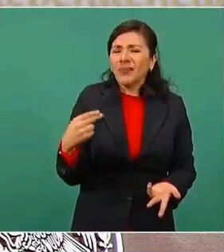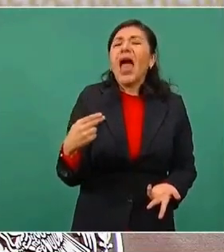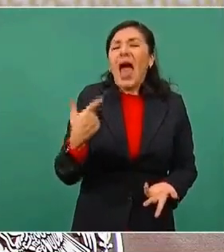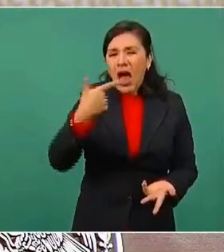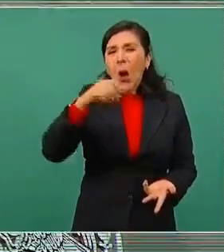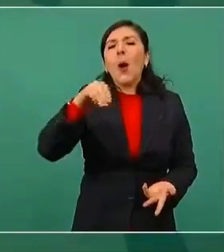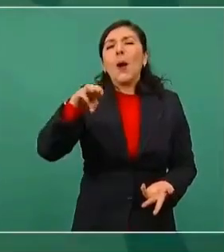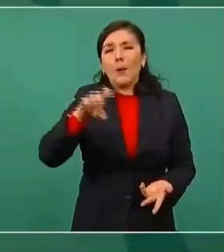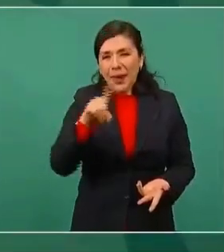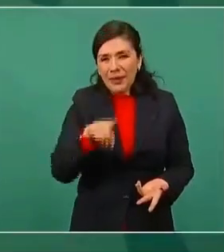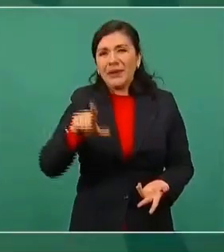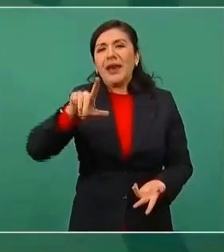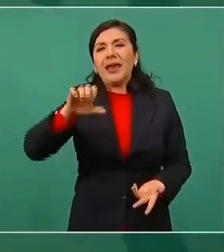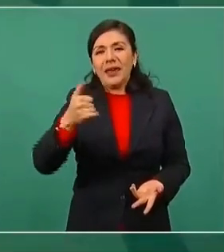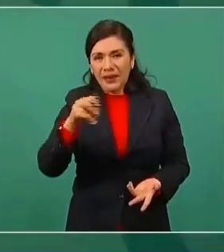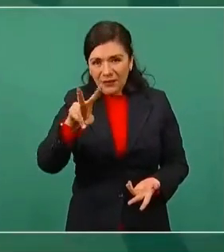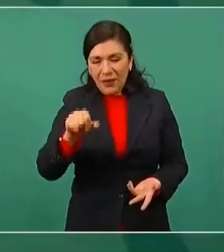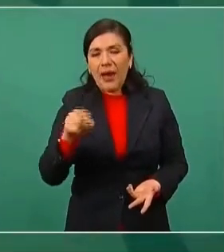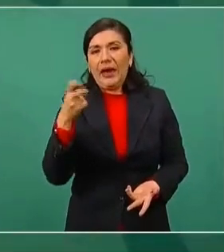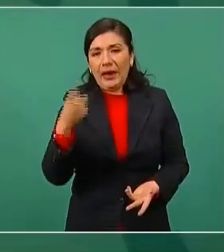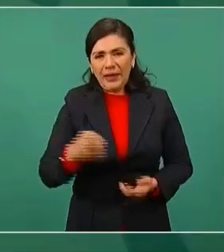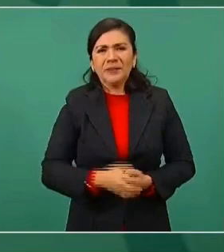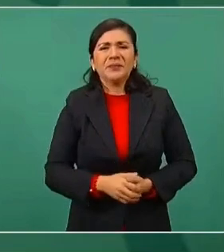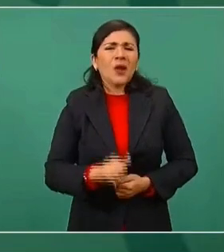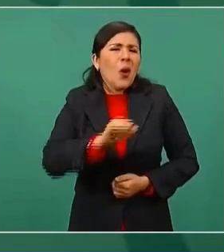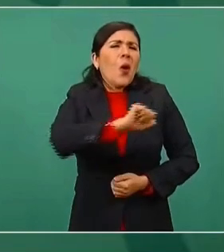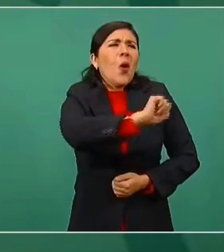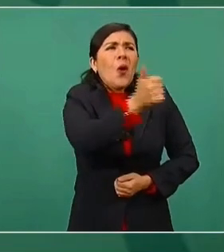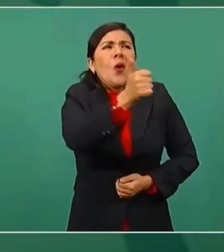Gómez de Leiva y otros.